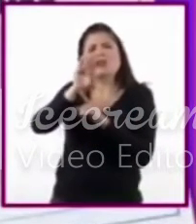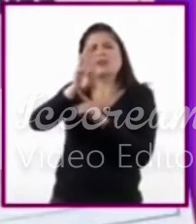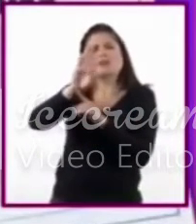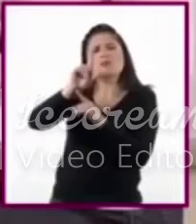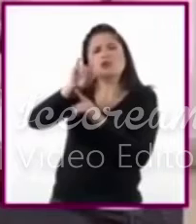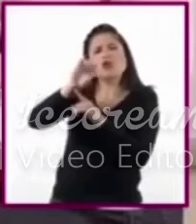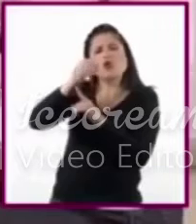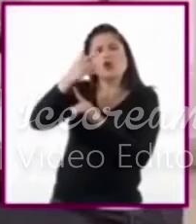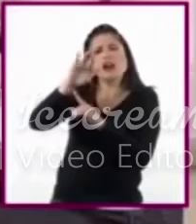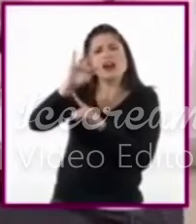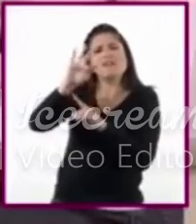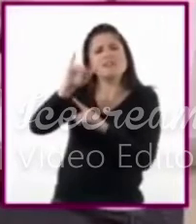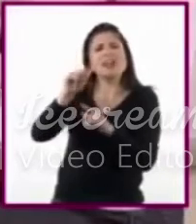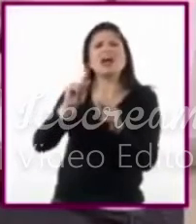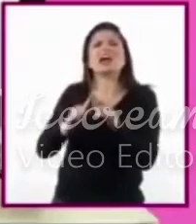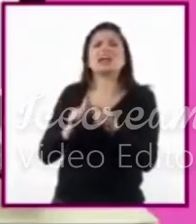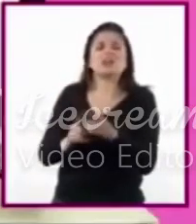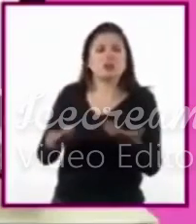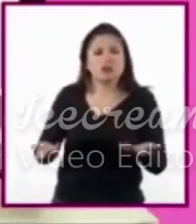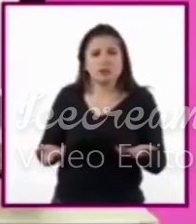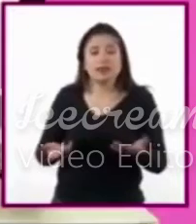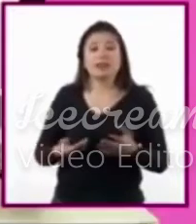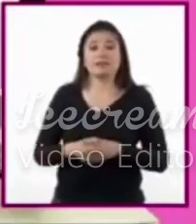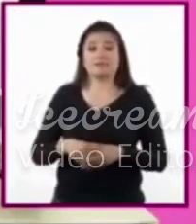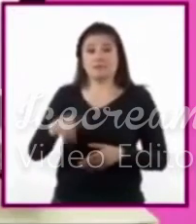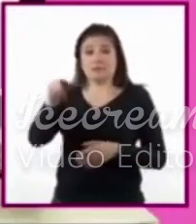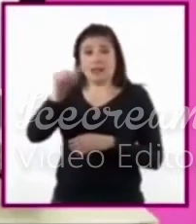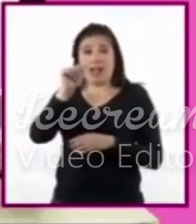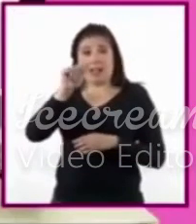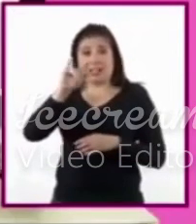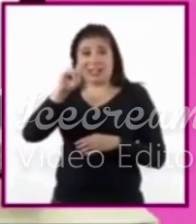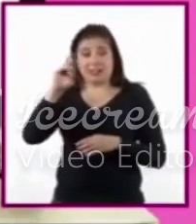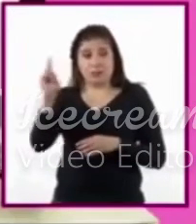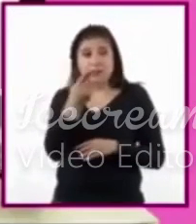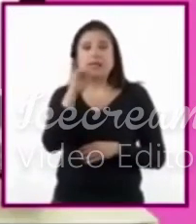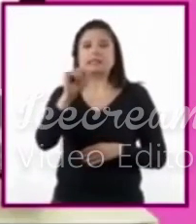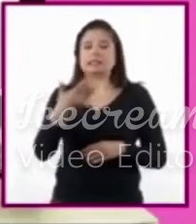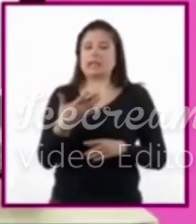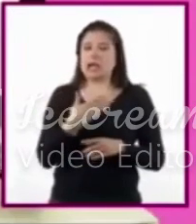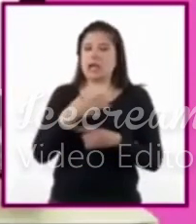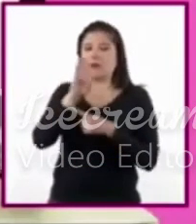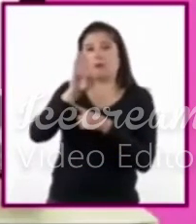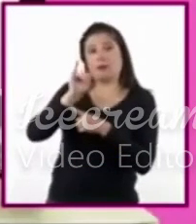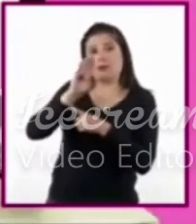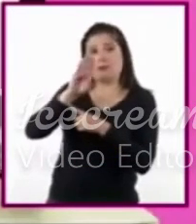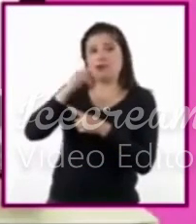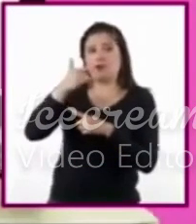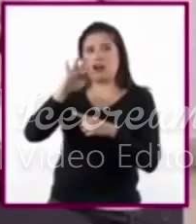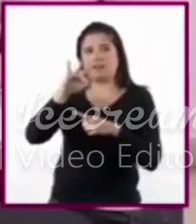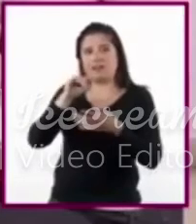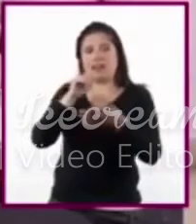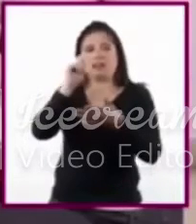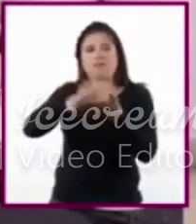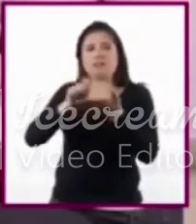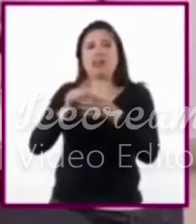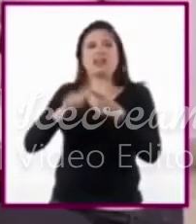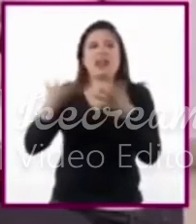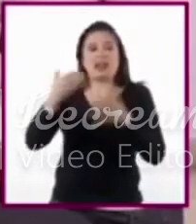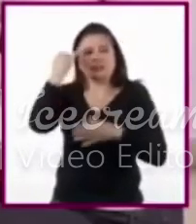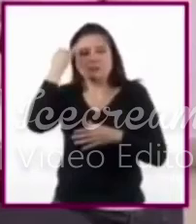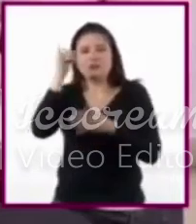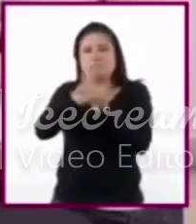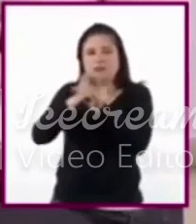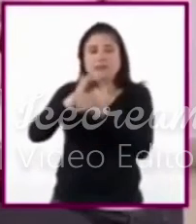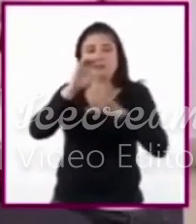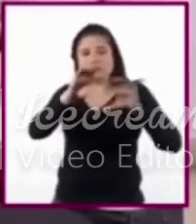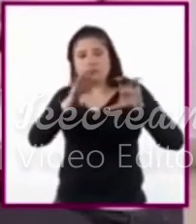información. El documento de la Universidad de Alicante sí tiene referencias bibliográficas. ¿Qué más debemos